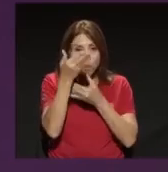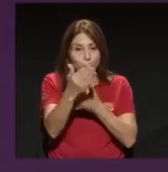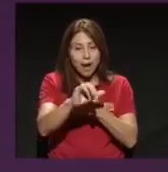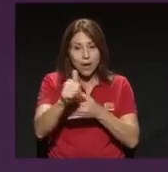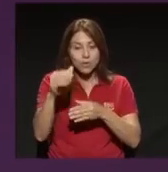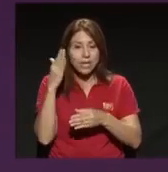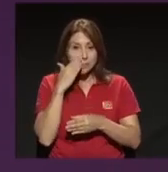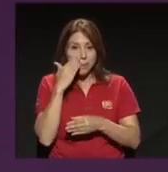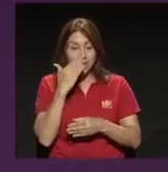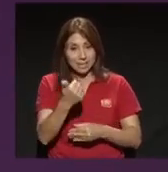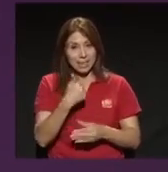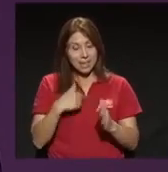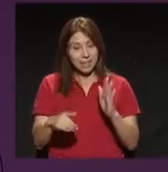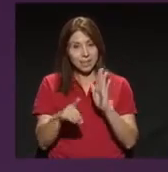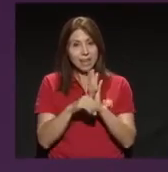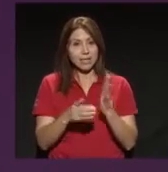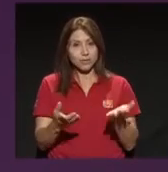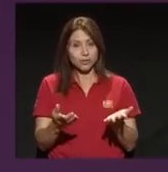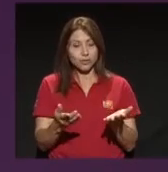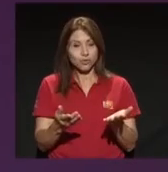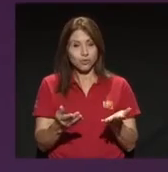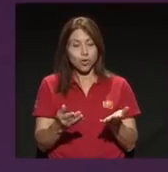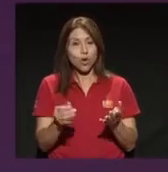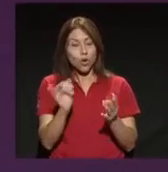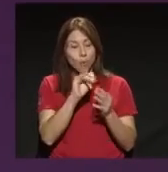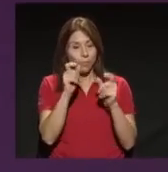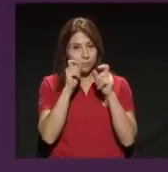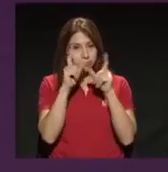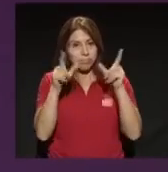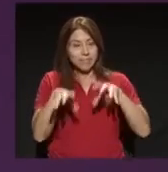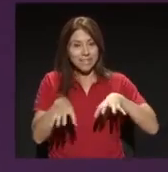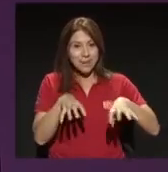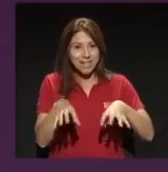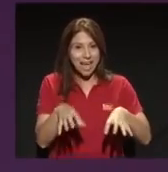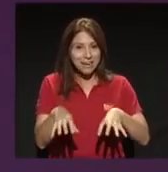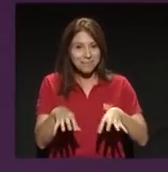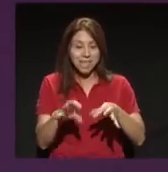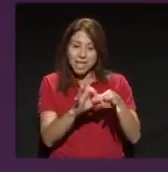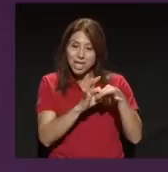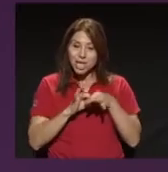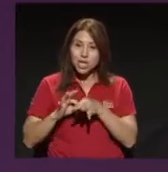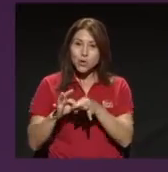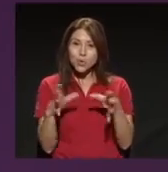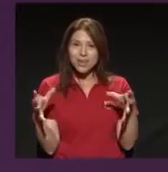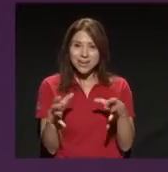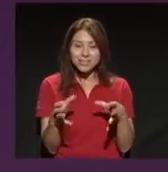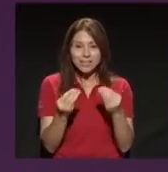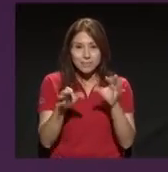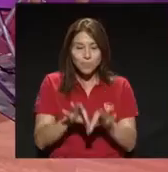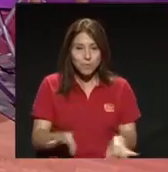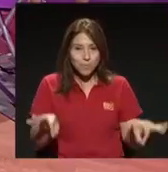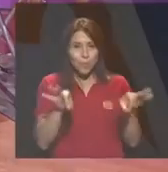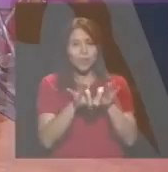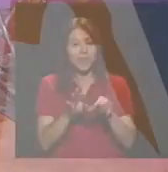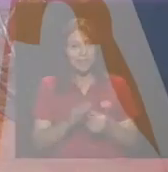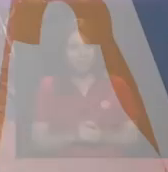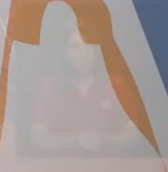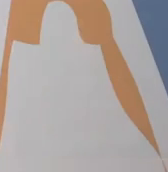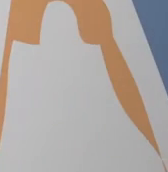que tienen derechos verdad un poco despertar y unirse que creo que es muy muy importante